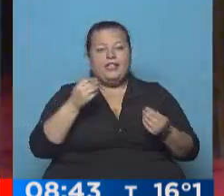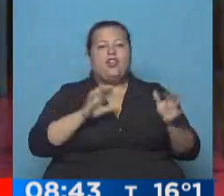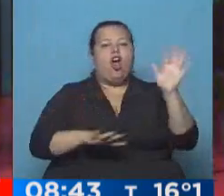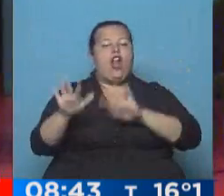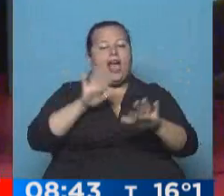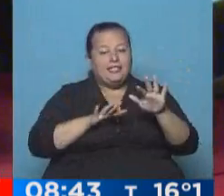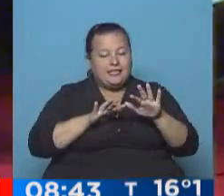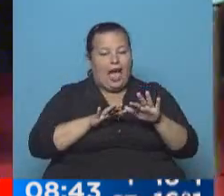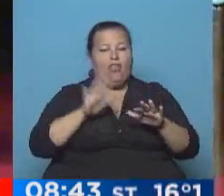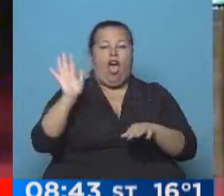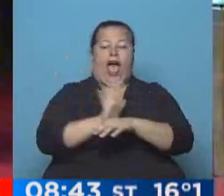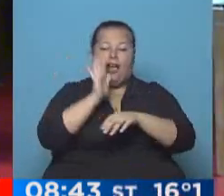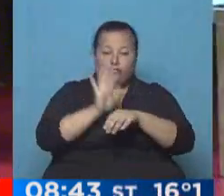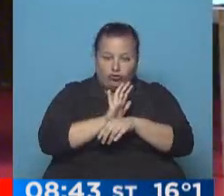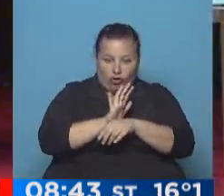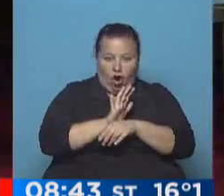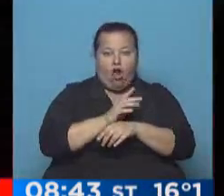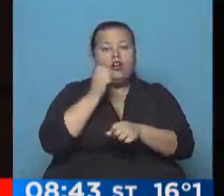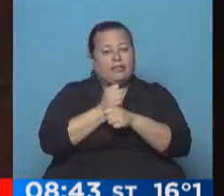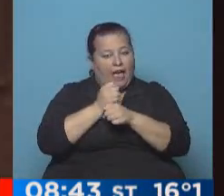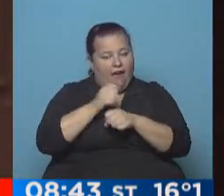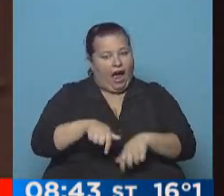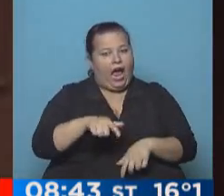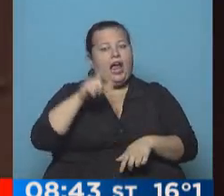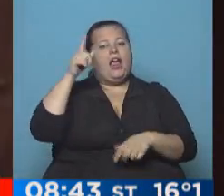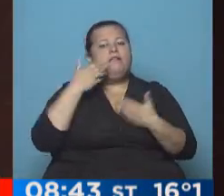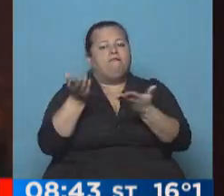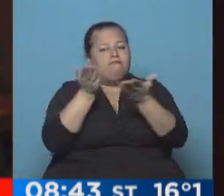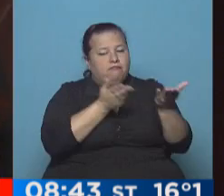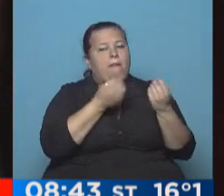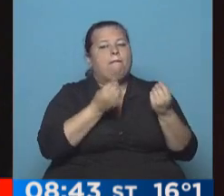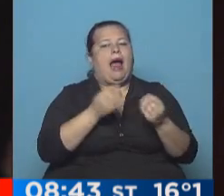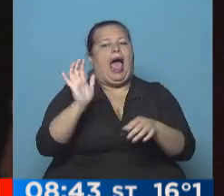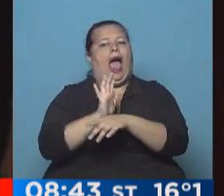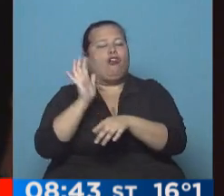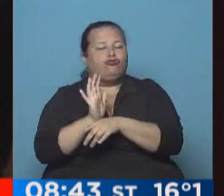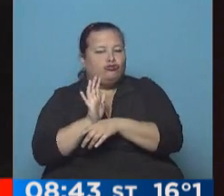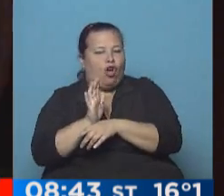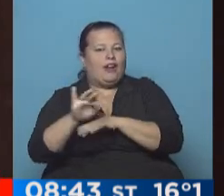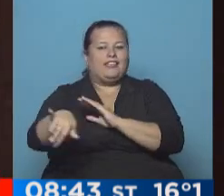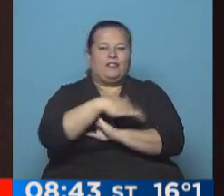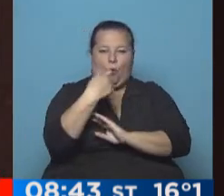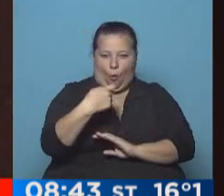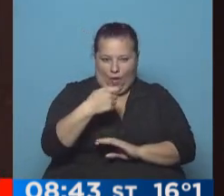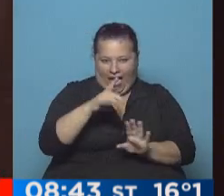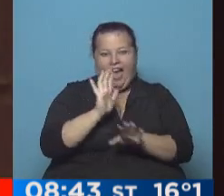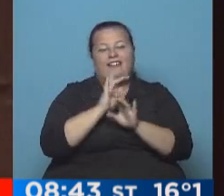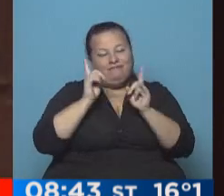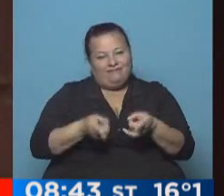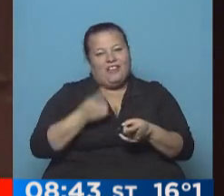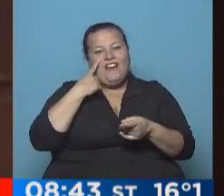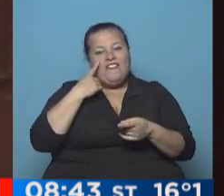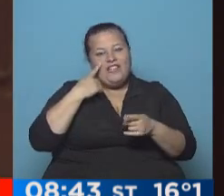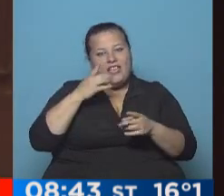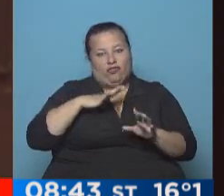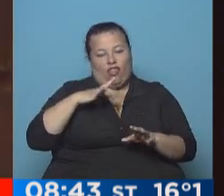organizado por actores en actividad en beneficio de los actores retirados que precisamente viven